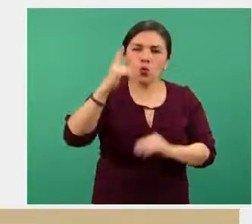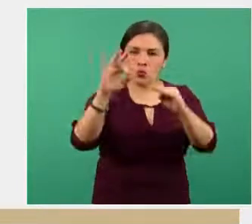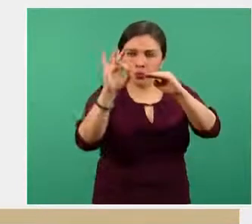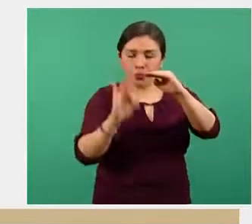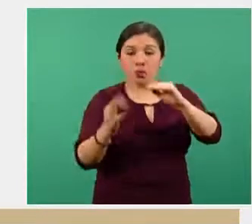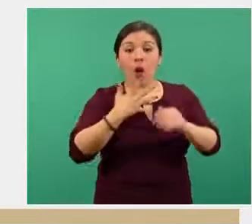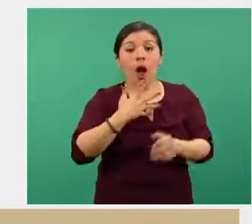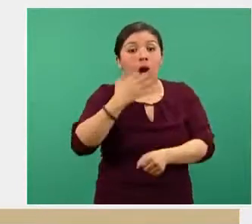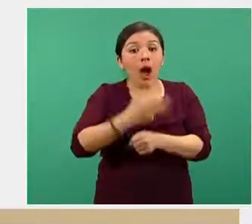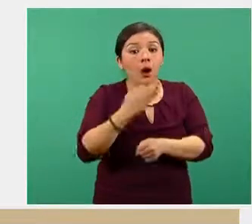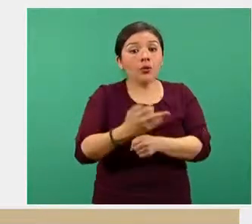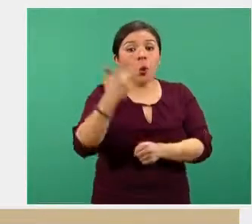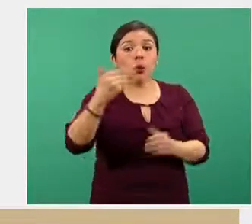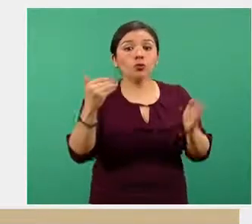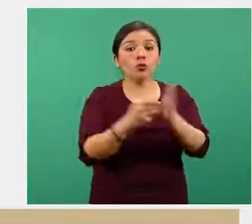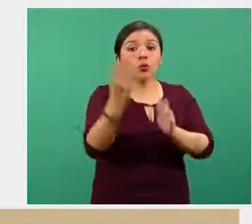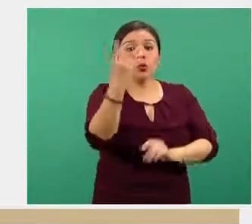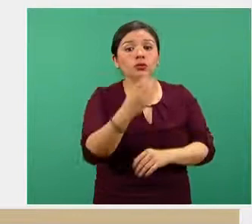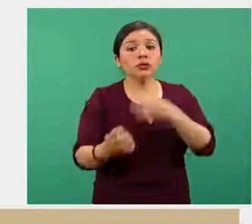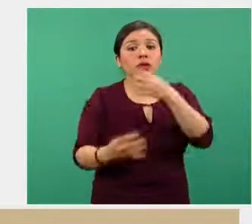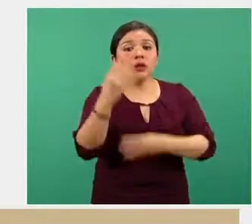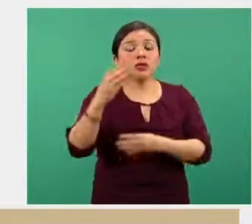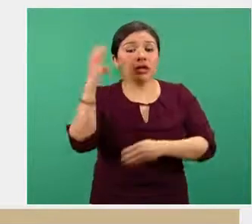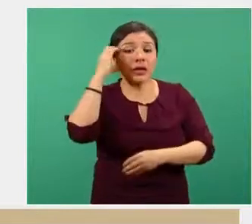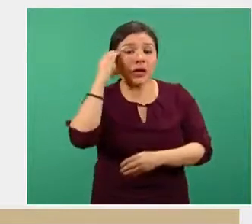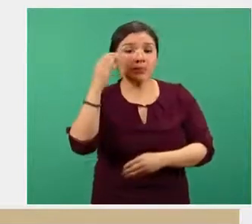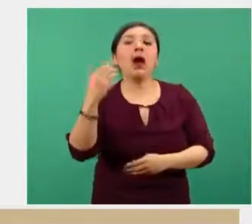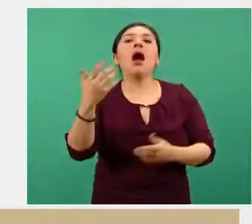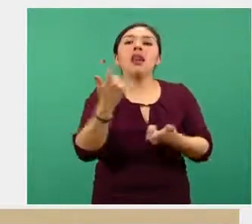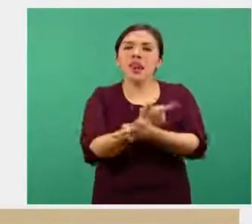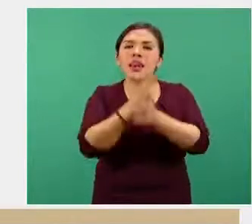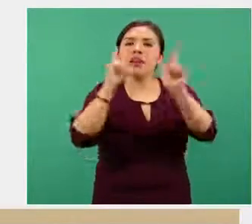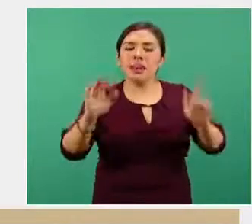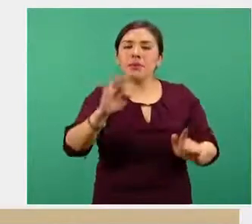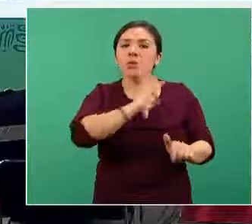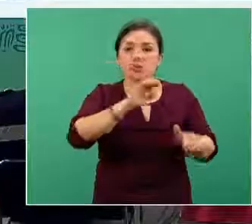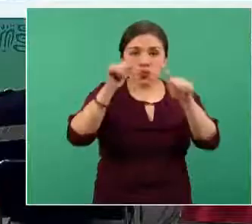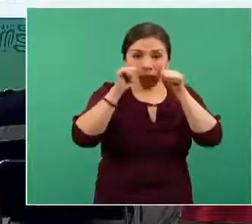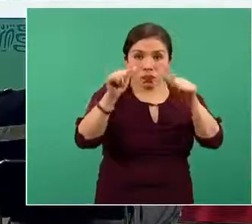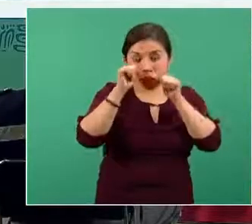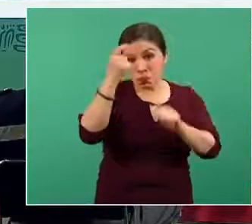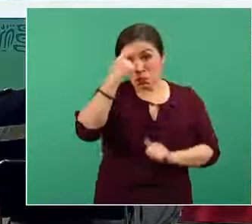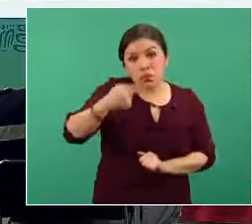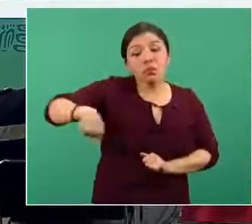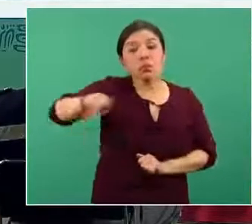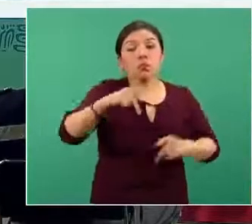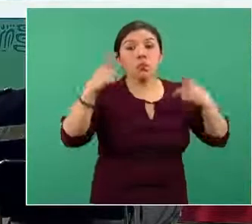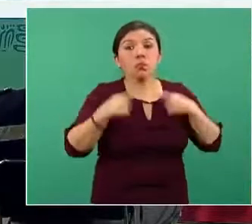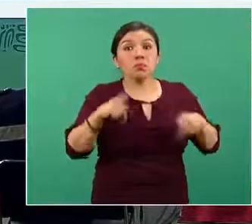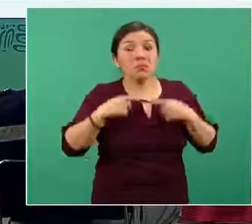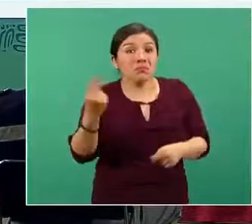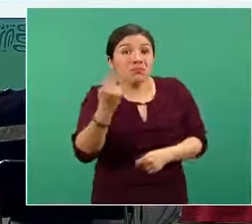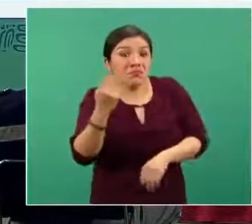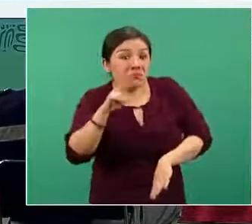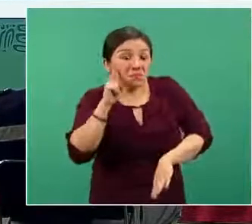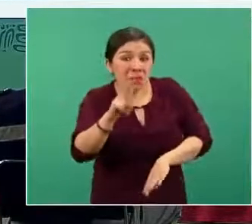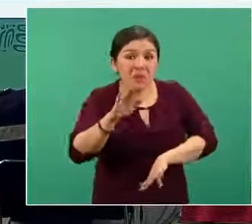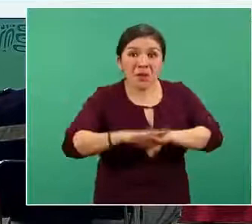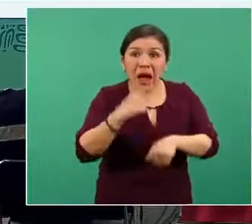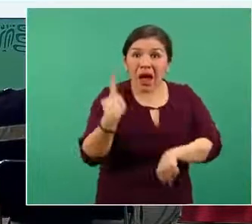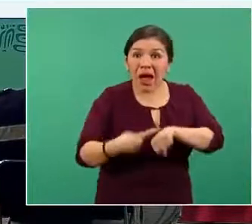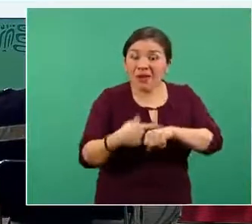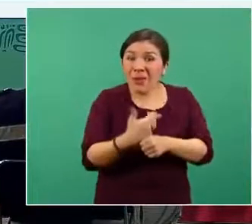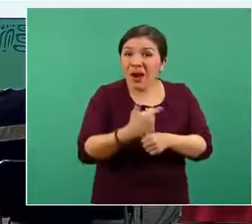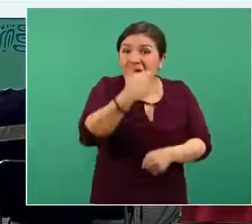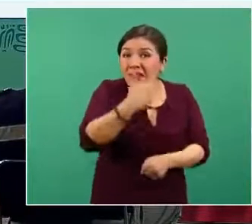deja 8.414 camas con ventilador disponibles para que también las personas con los cuadros más severos, más críticos